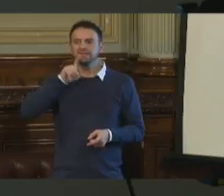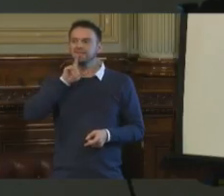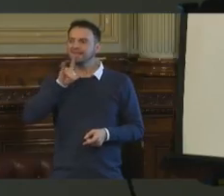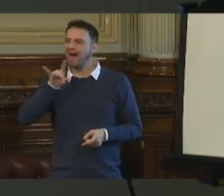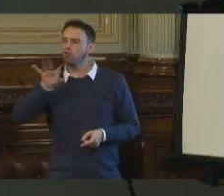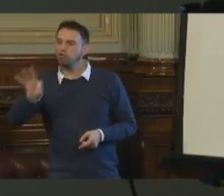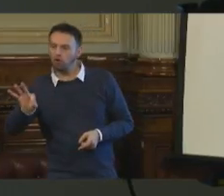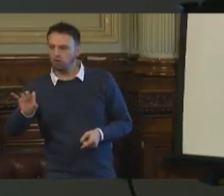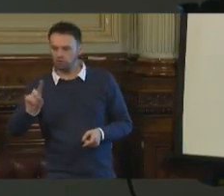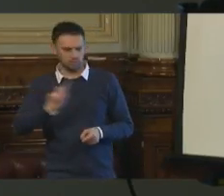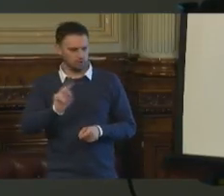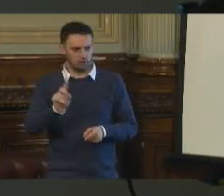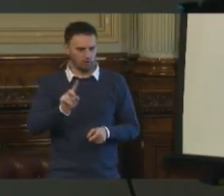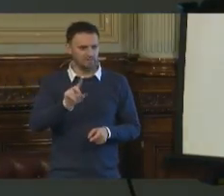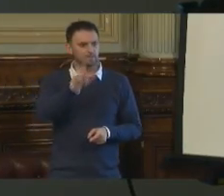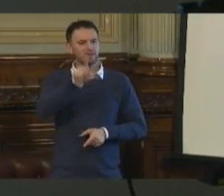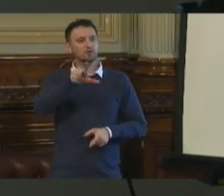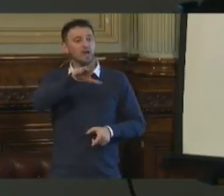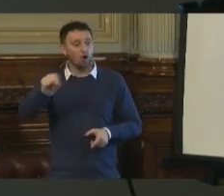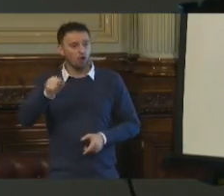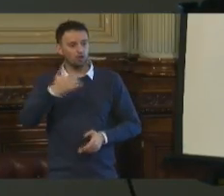no decimos